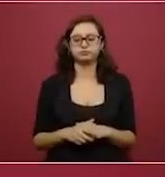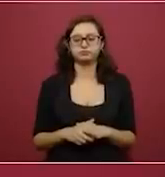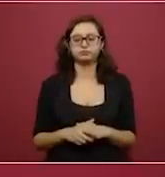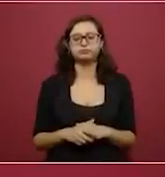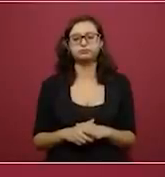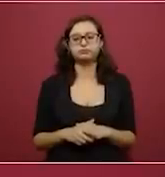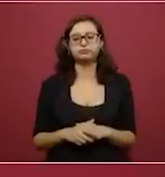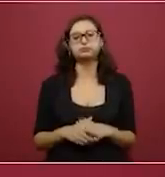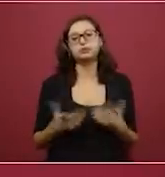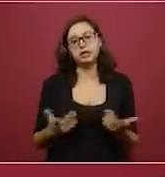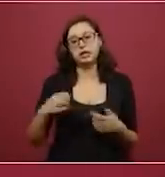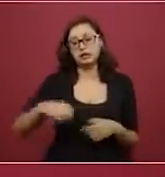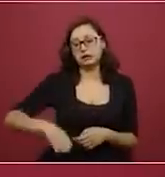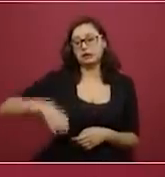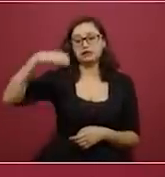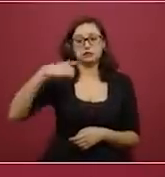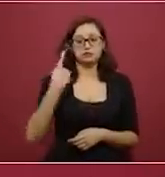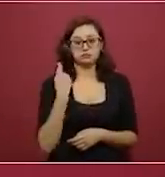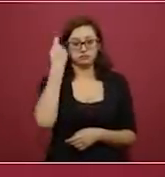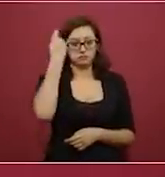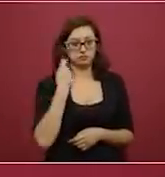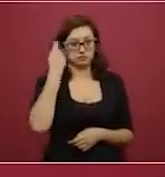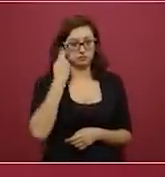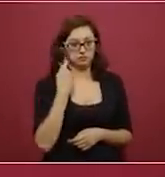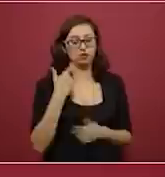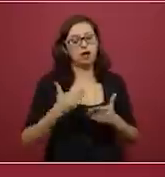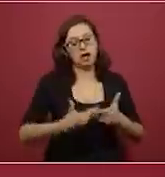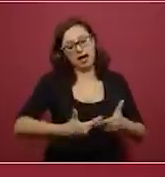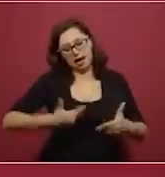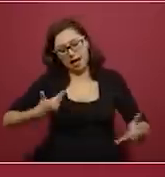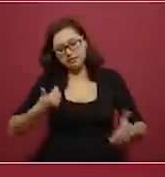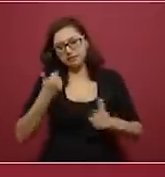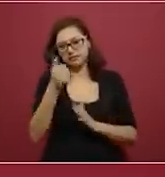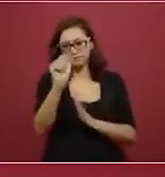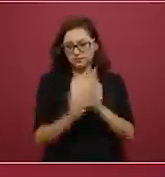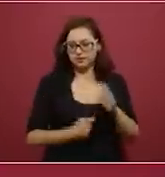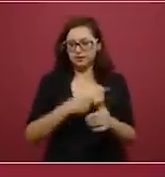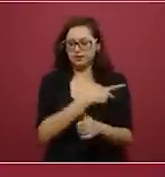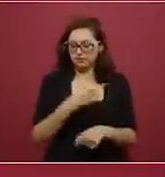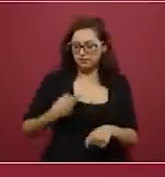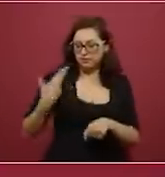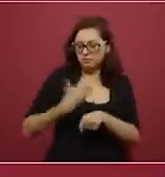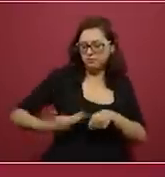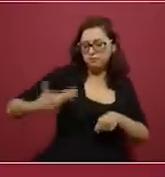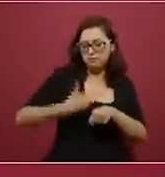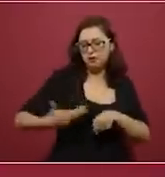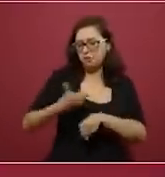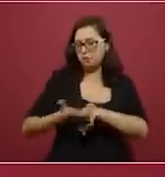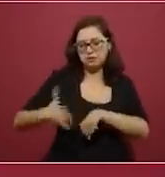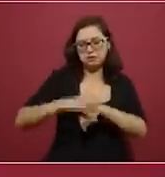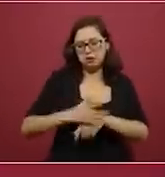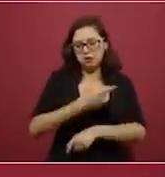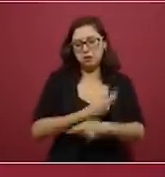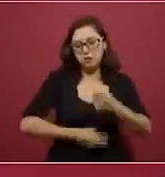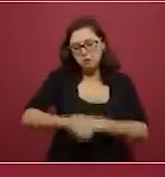de retiro deben iniciar este procedimiento administrativo así es que es el caso